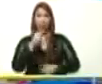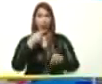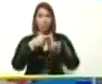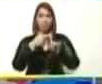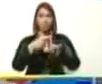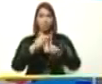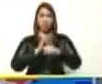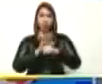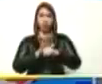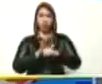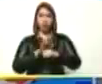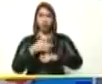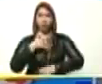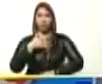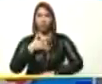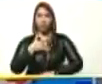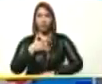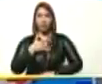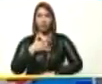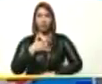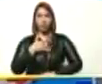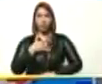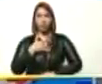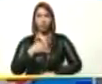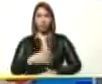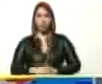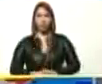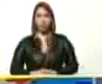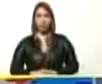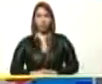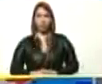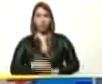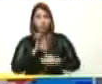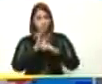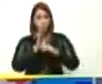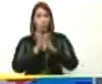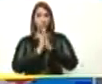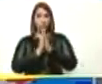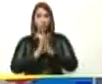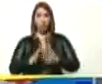¿cómo está? ¿sin síntomas? sí bueno que se cuide